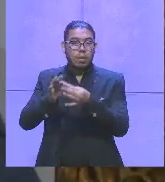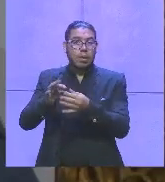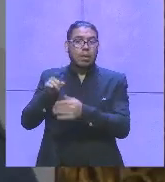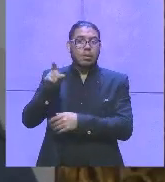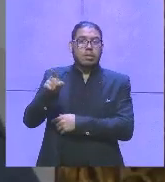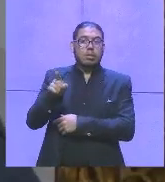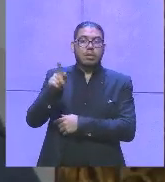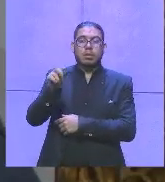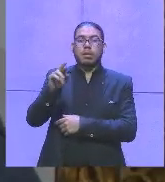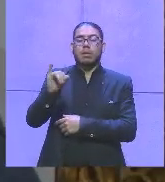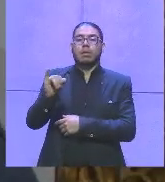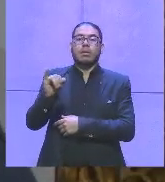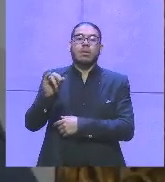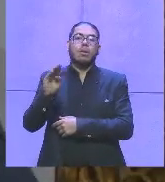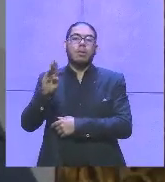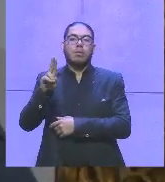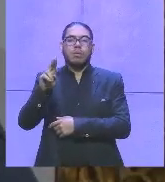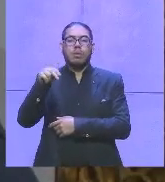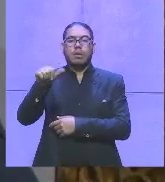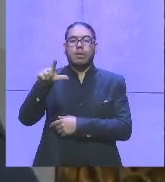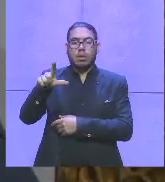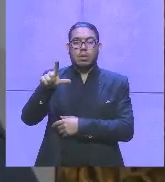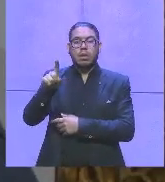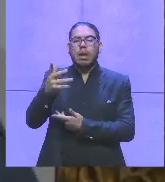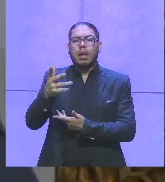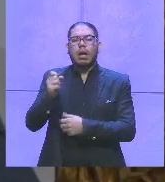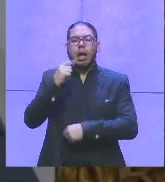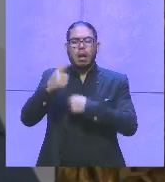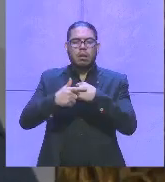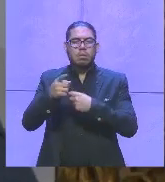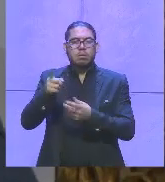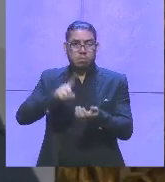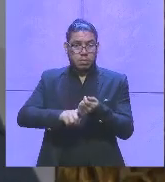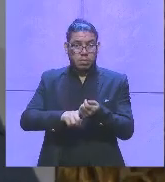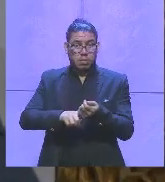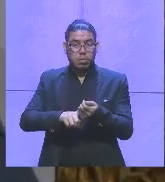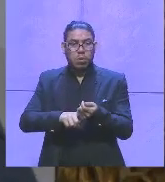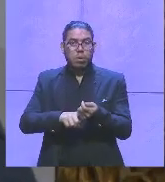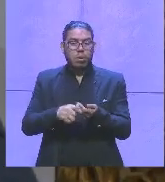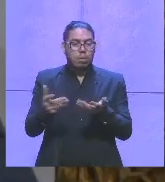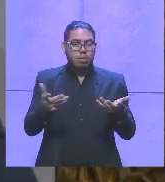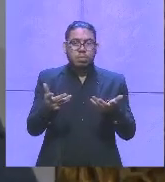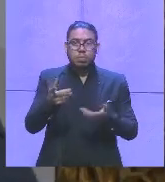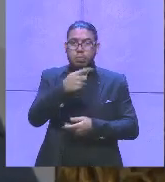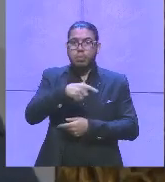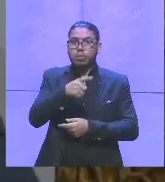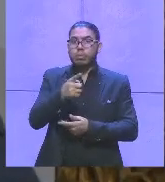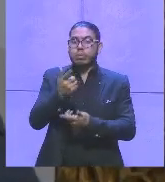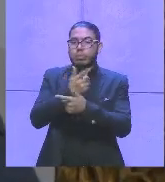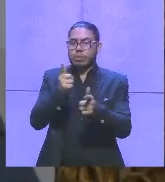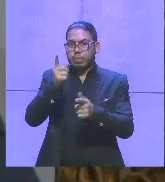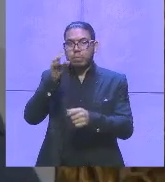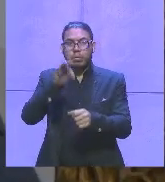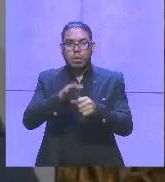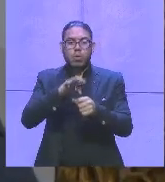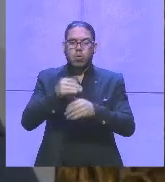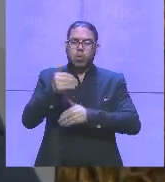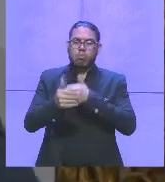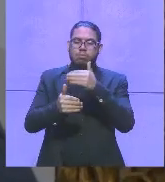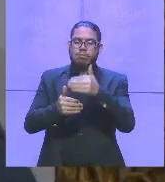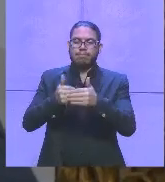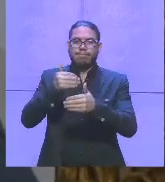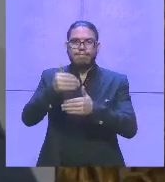porque algo natural de la democracia es pues, que estamos en un proceso continuo